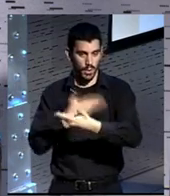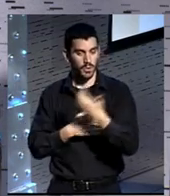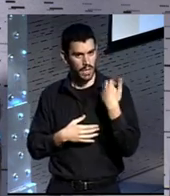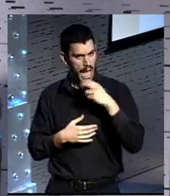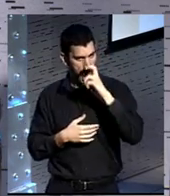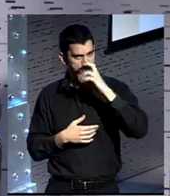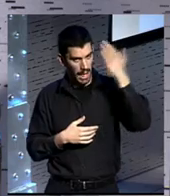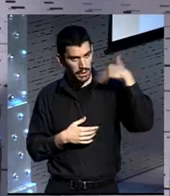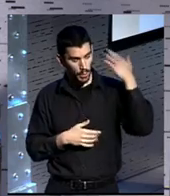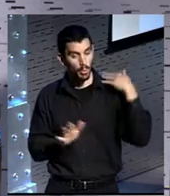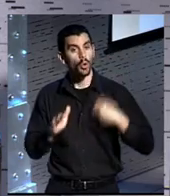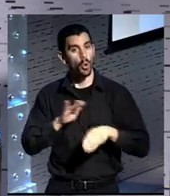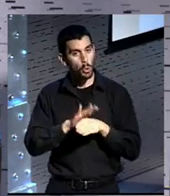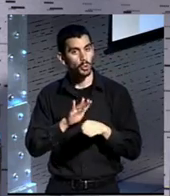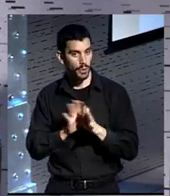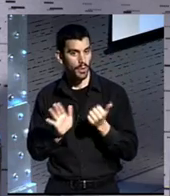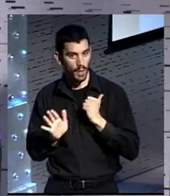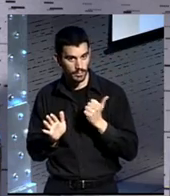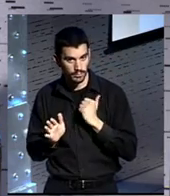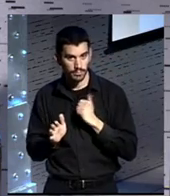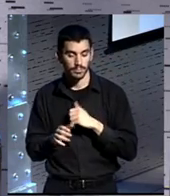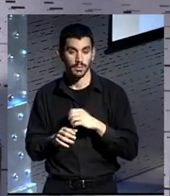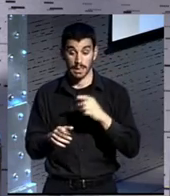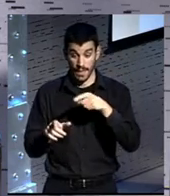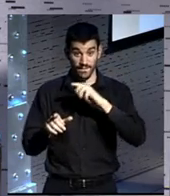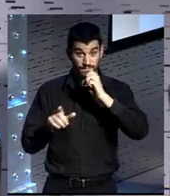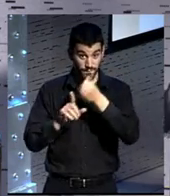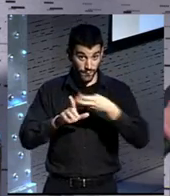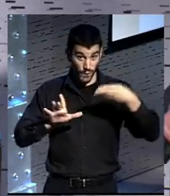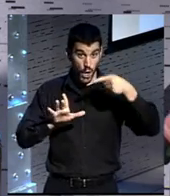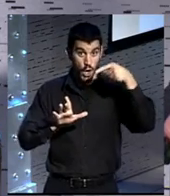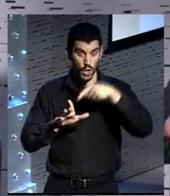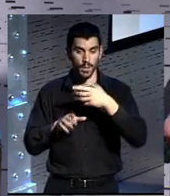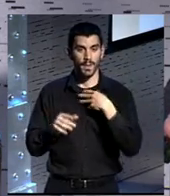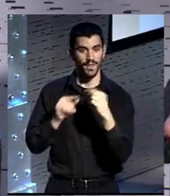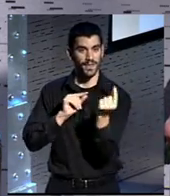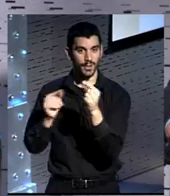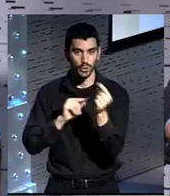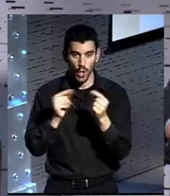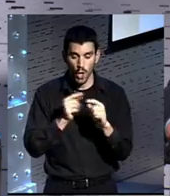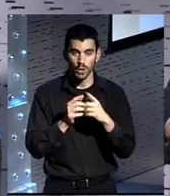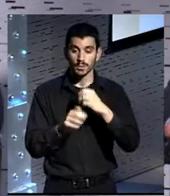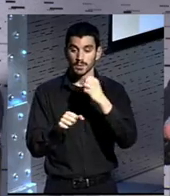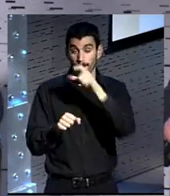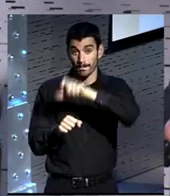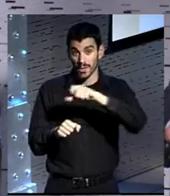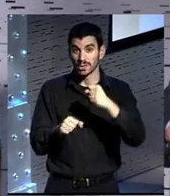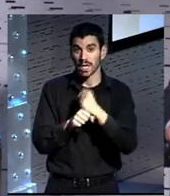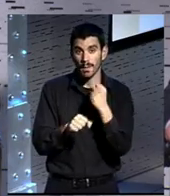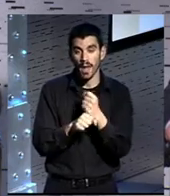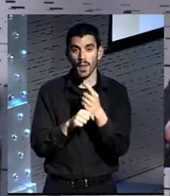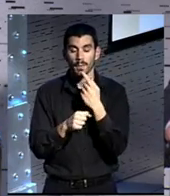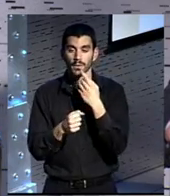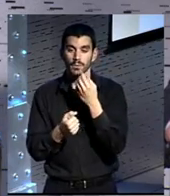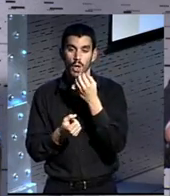que se utilizan actualmente todavía, que son foros de discusión en el cual los empleados pues comentan cosas,